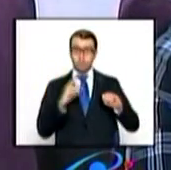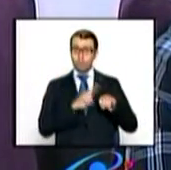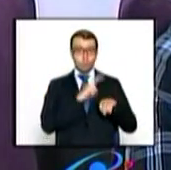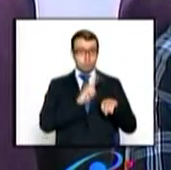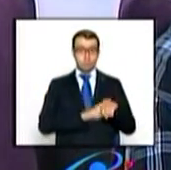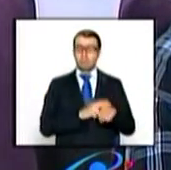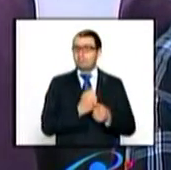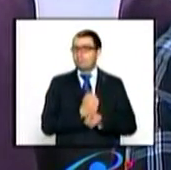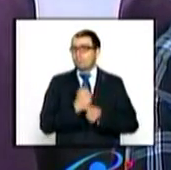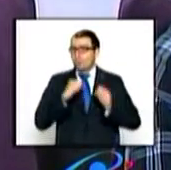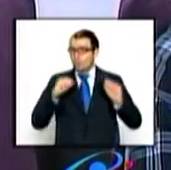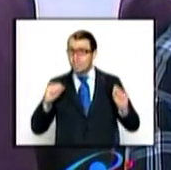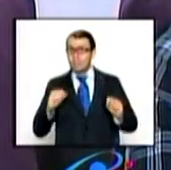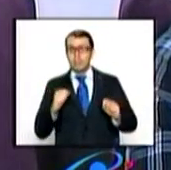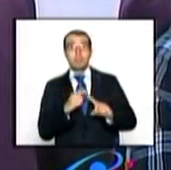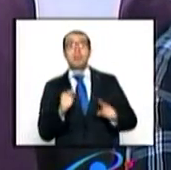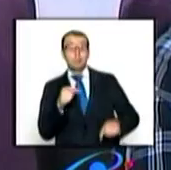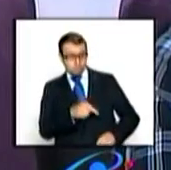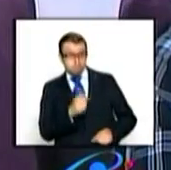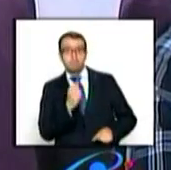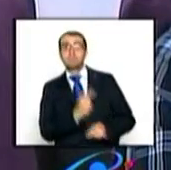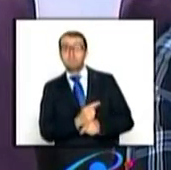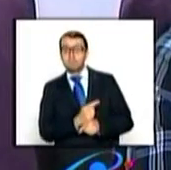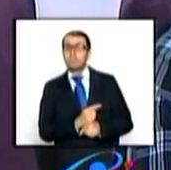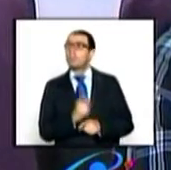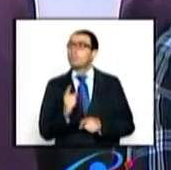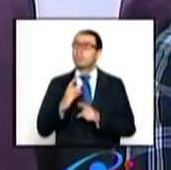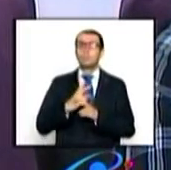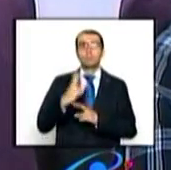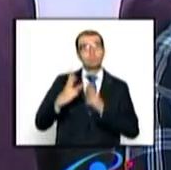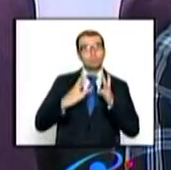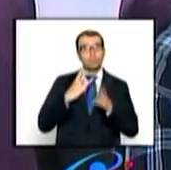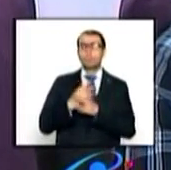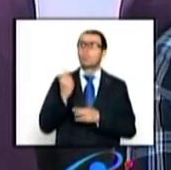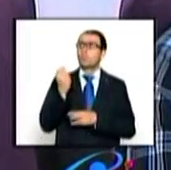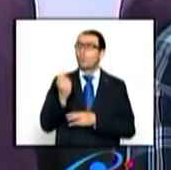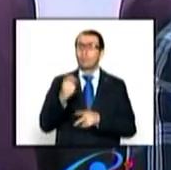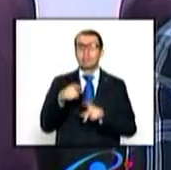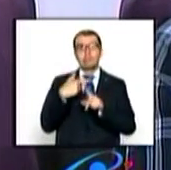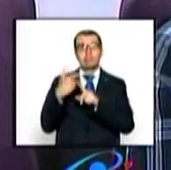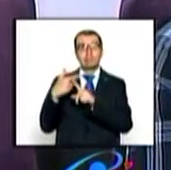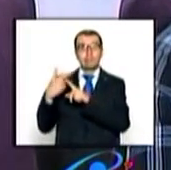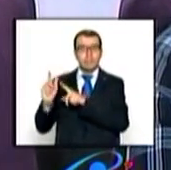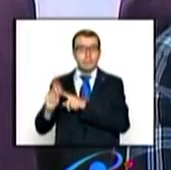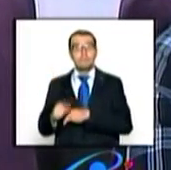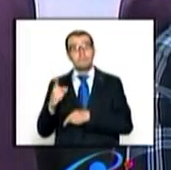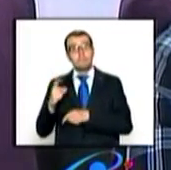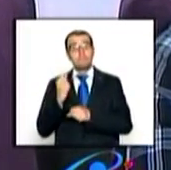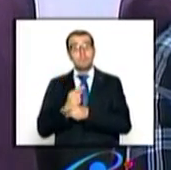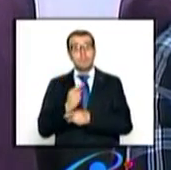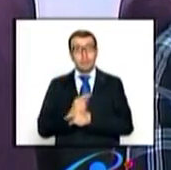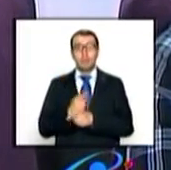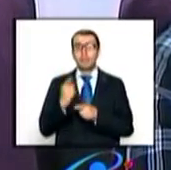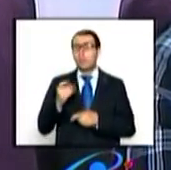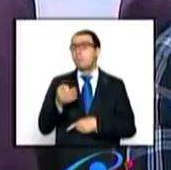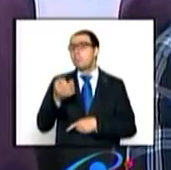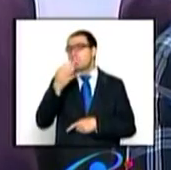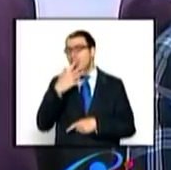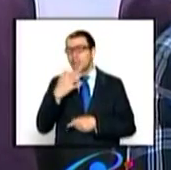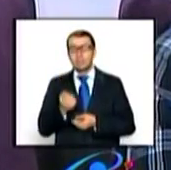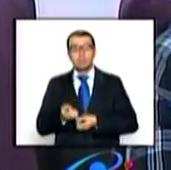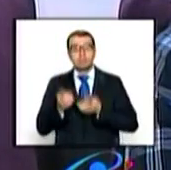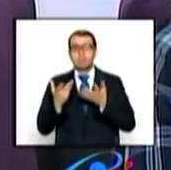imposible. De hecho, los casos documentados en el mundo no son muchos y los medicamentos que se ofrecen en realidad no dan la respuesta